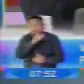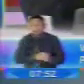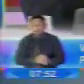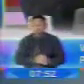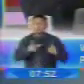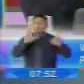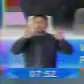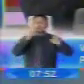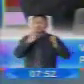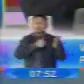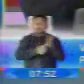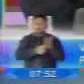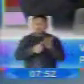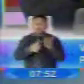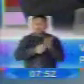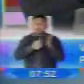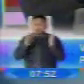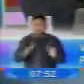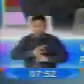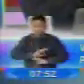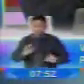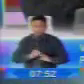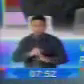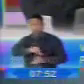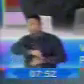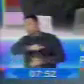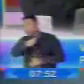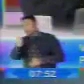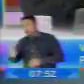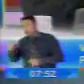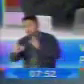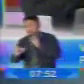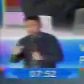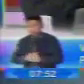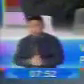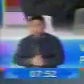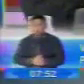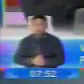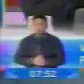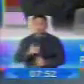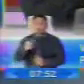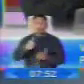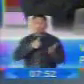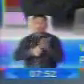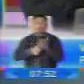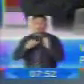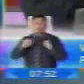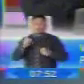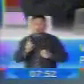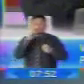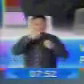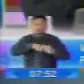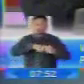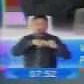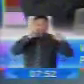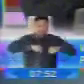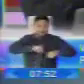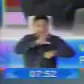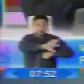tiene nada que ver el ministro ni el ministerio. Escoge una terna. Sí, el ministerio es parte de este comité que